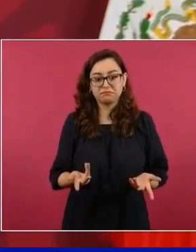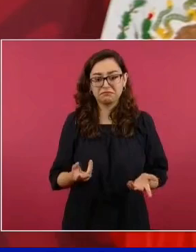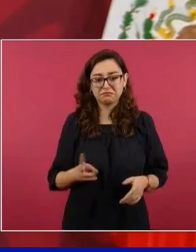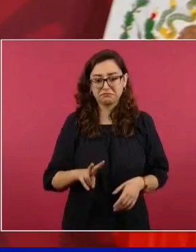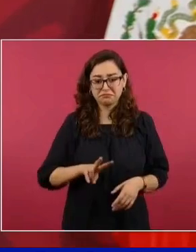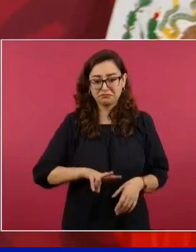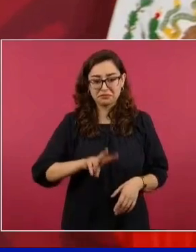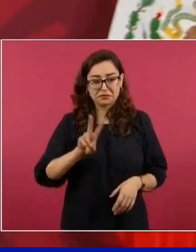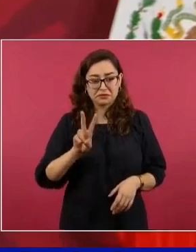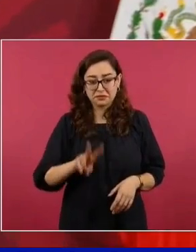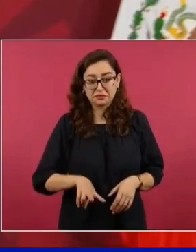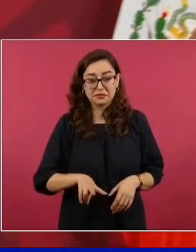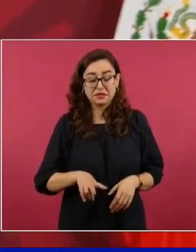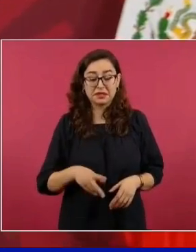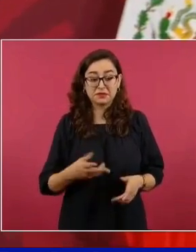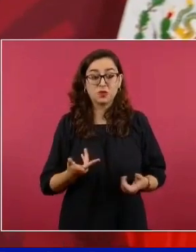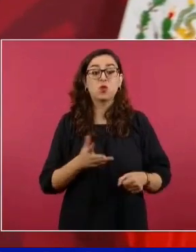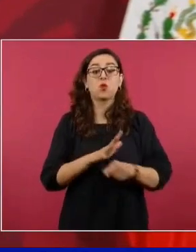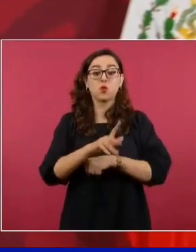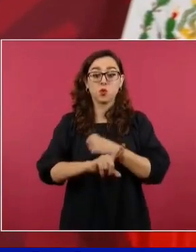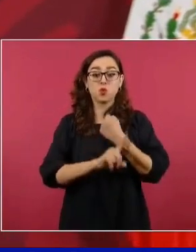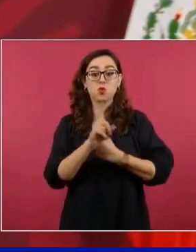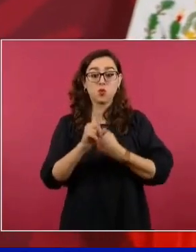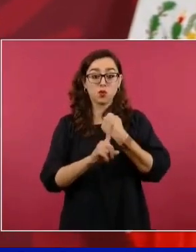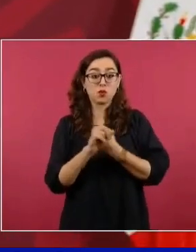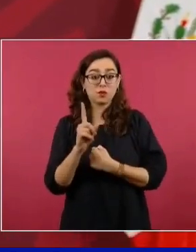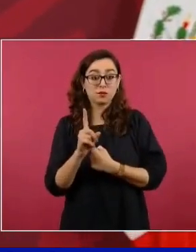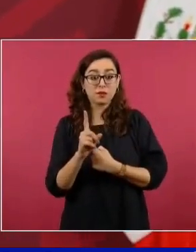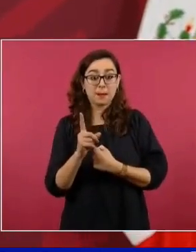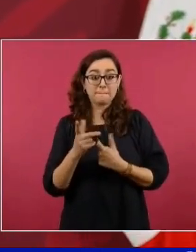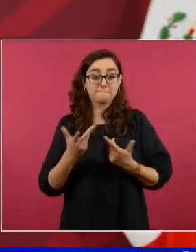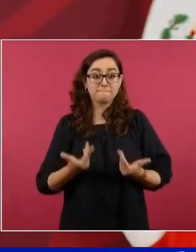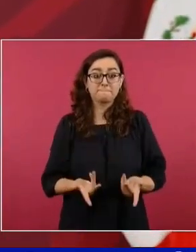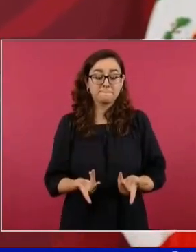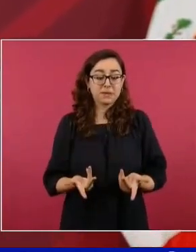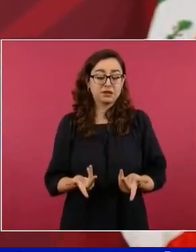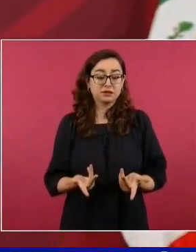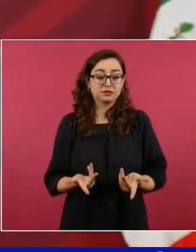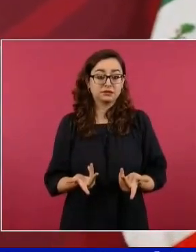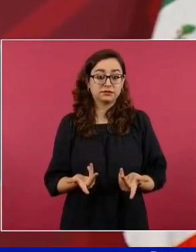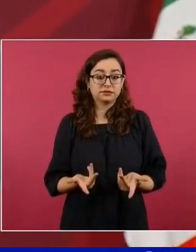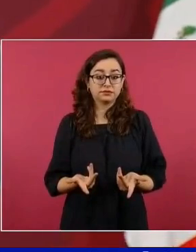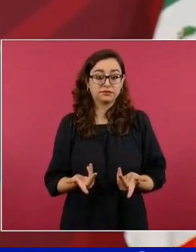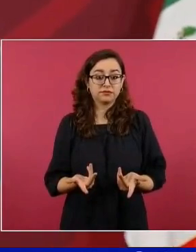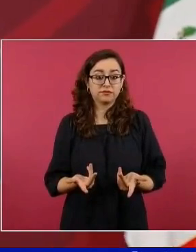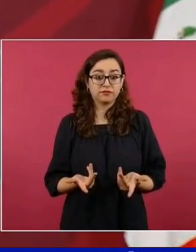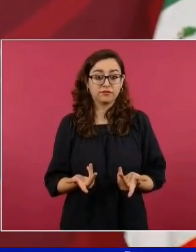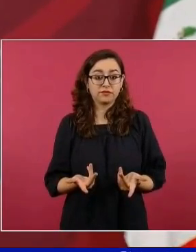los productores o los que distribuyen